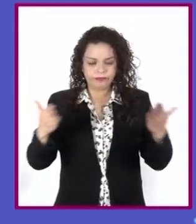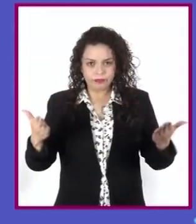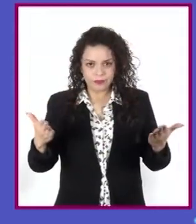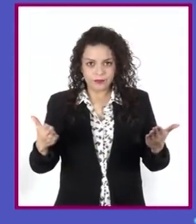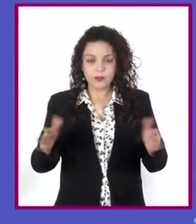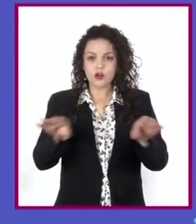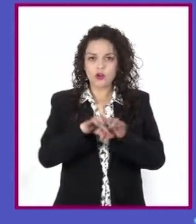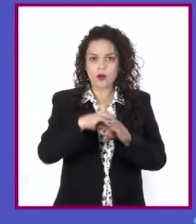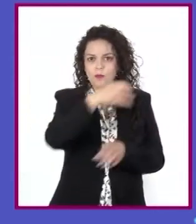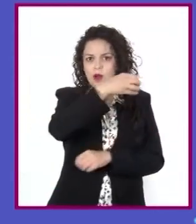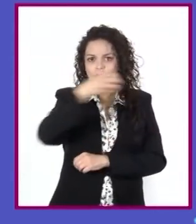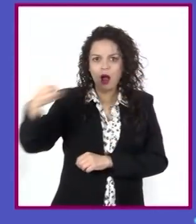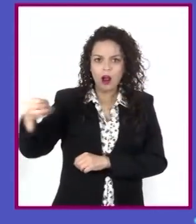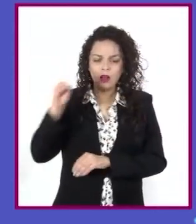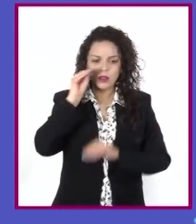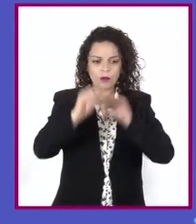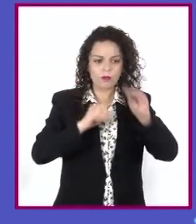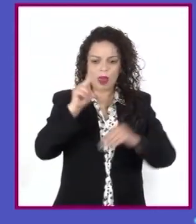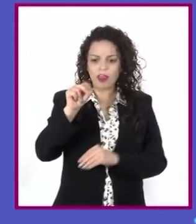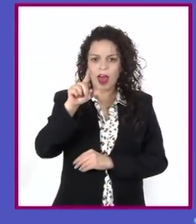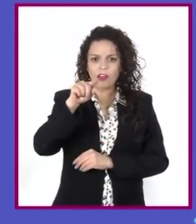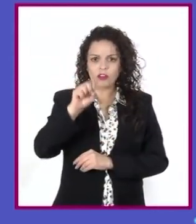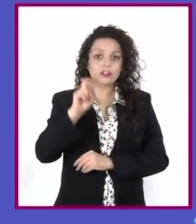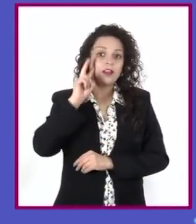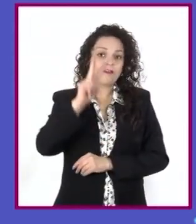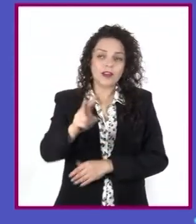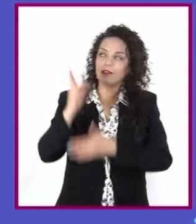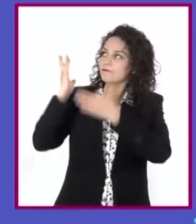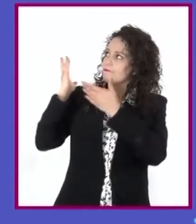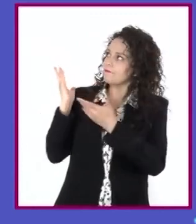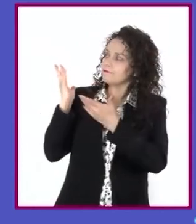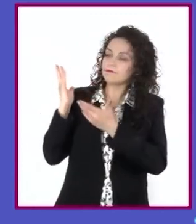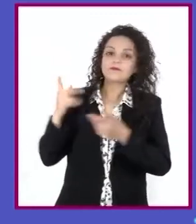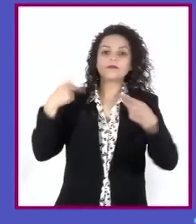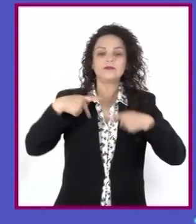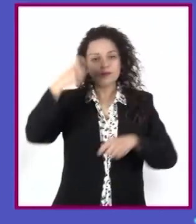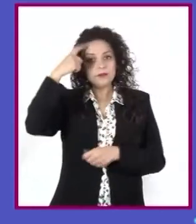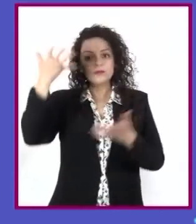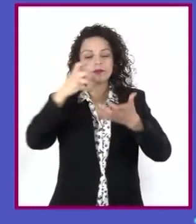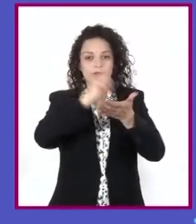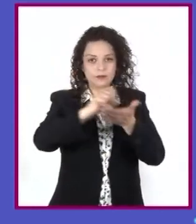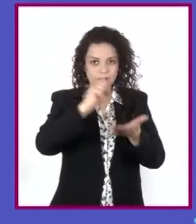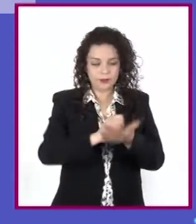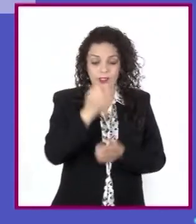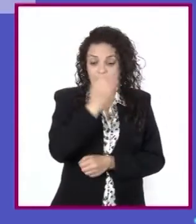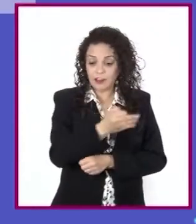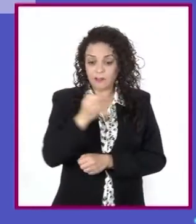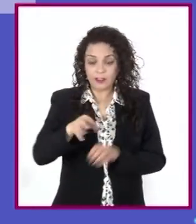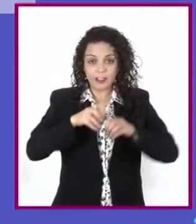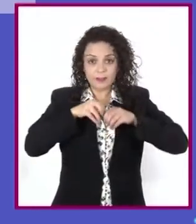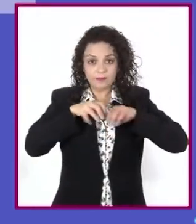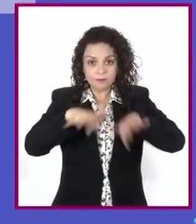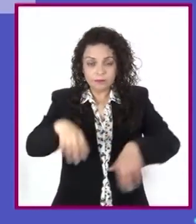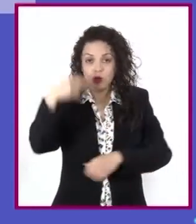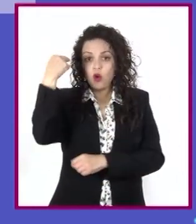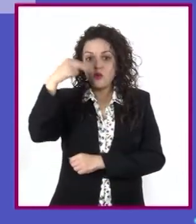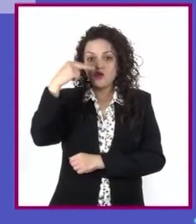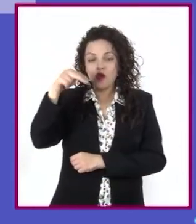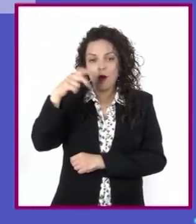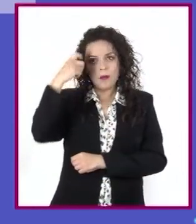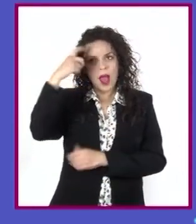los datos de estas publicaciones son autor, fecha de publicación, título del